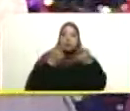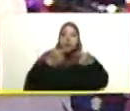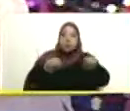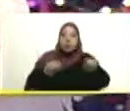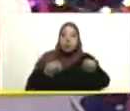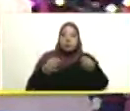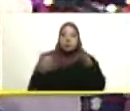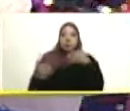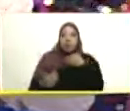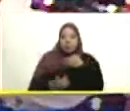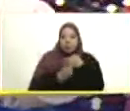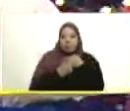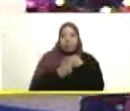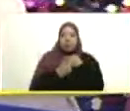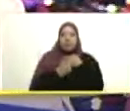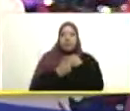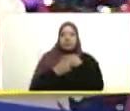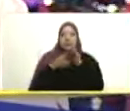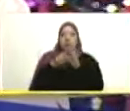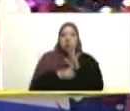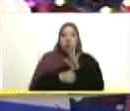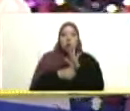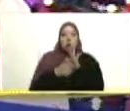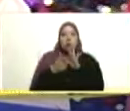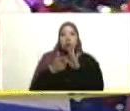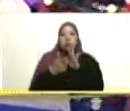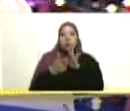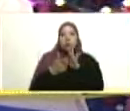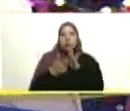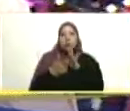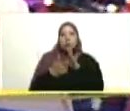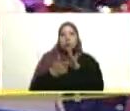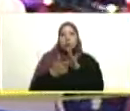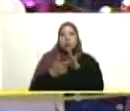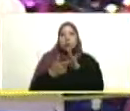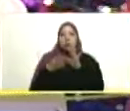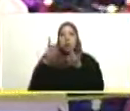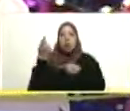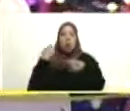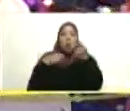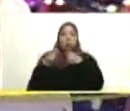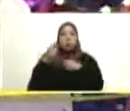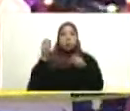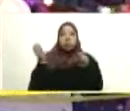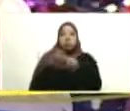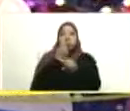con amenazas, con intento de magnicidio, con sabotaje.